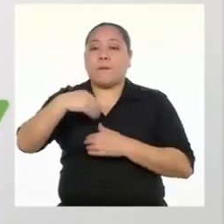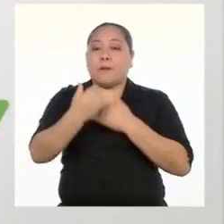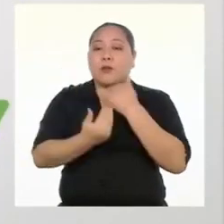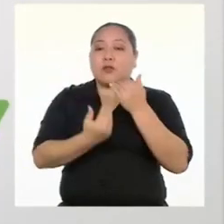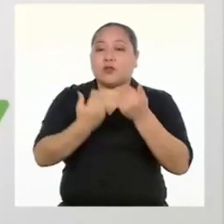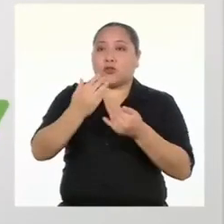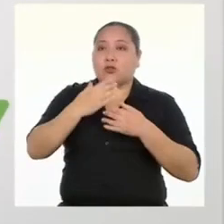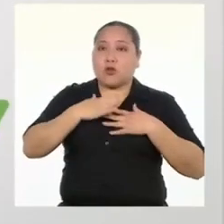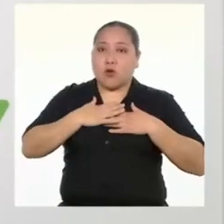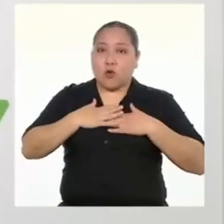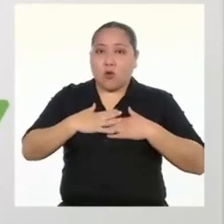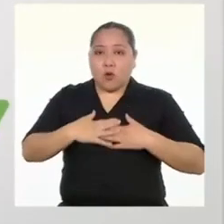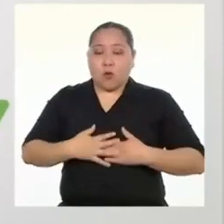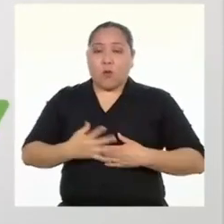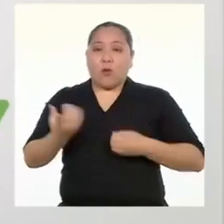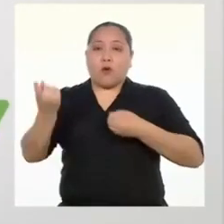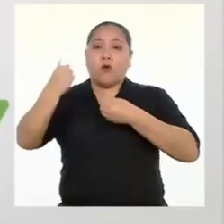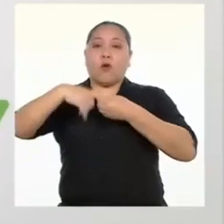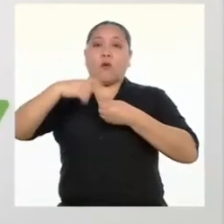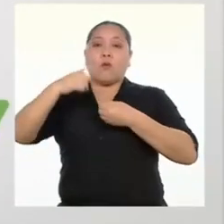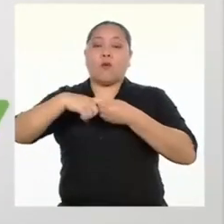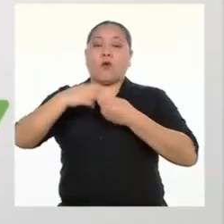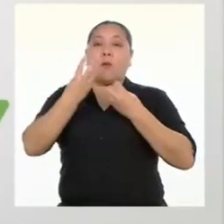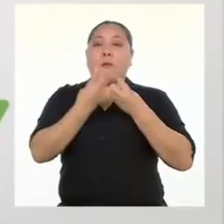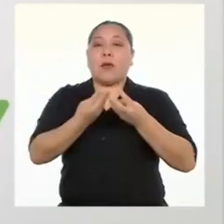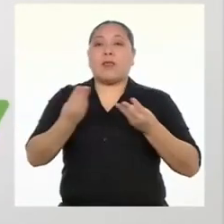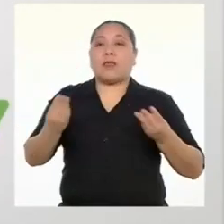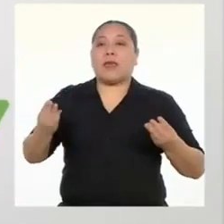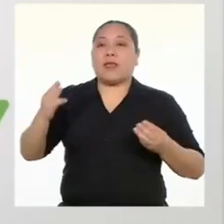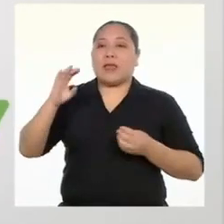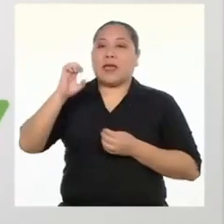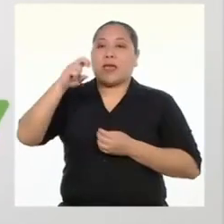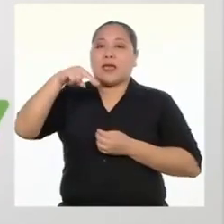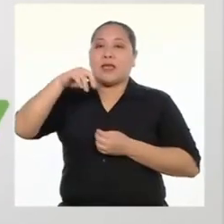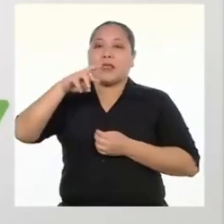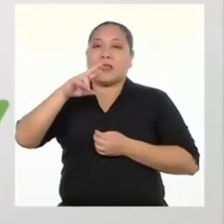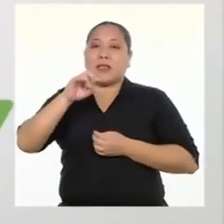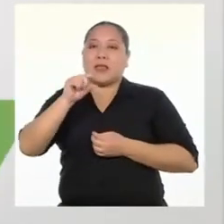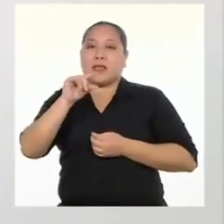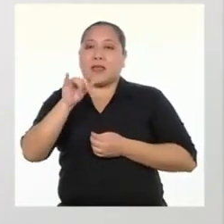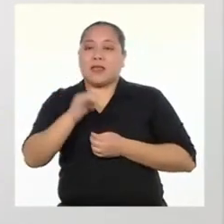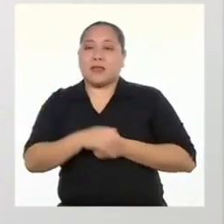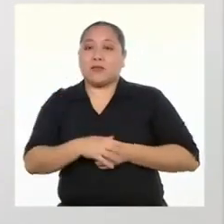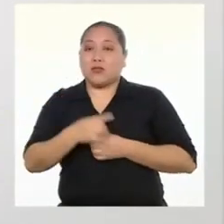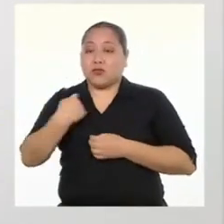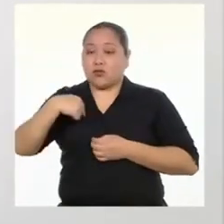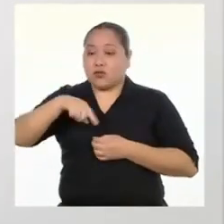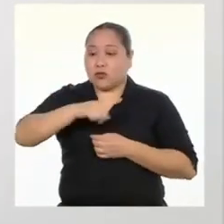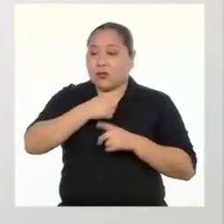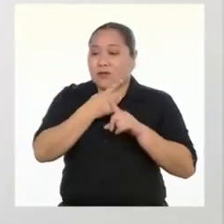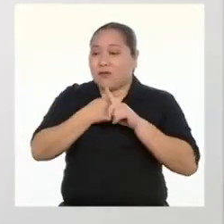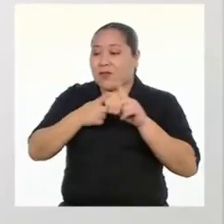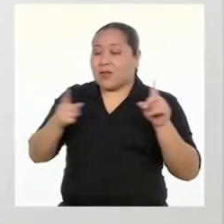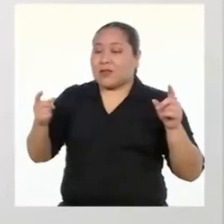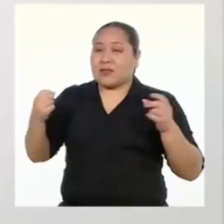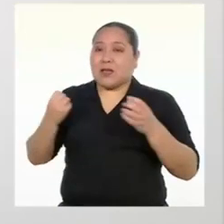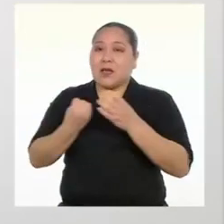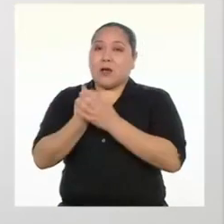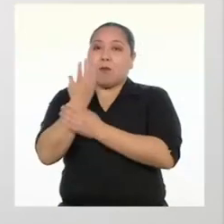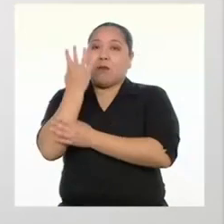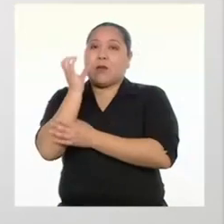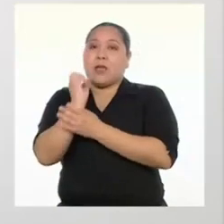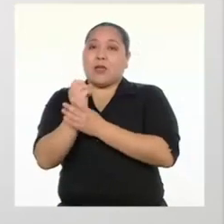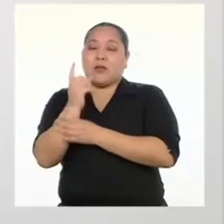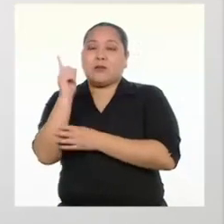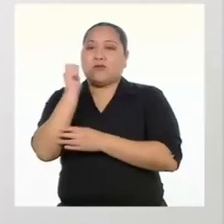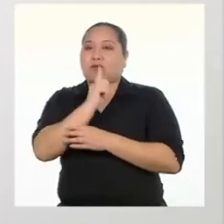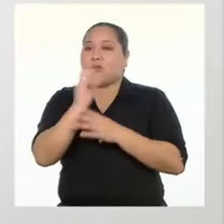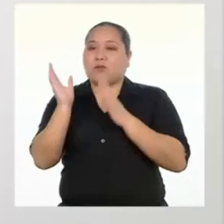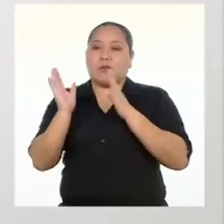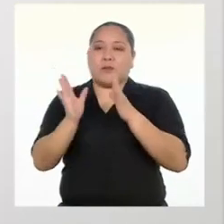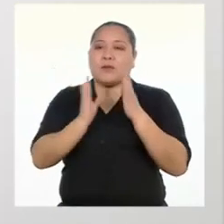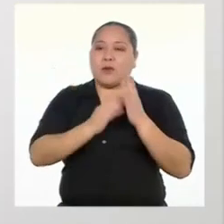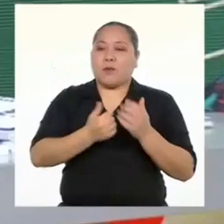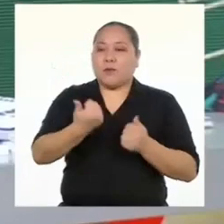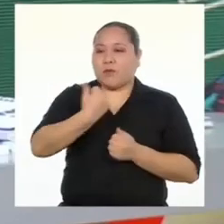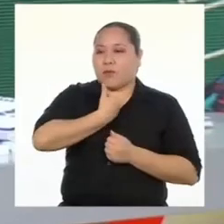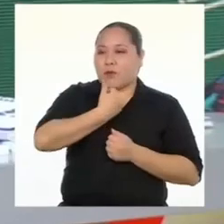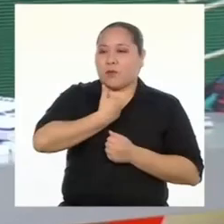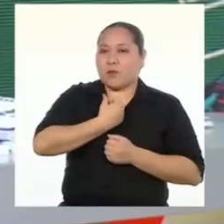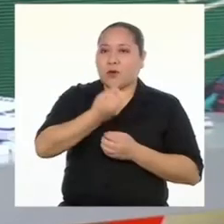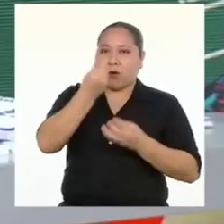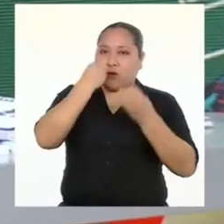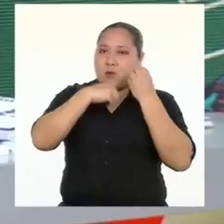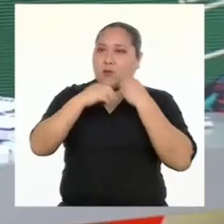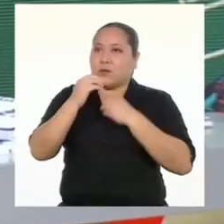realiza el organismo para incorporar materia y energía. Nosotros, a diferencia de las plantas, no elaboramos nuestros propios